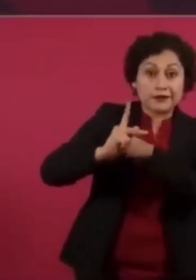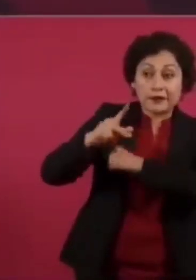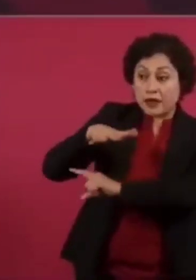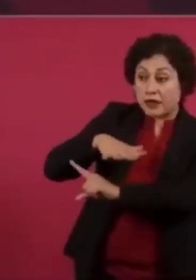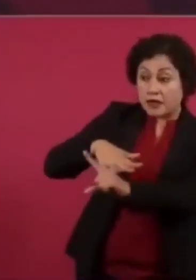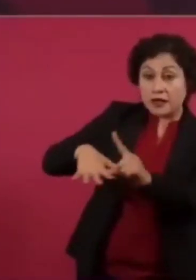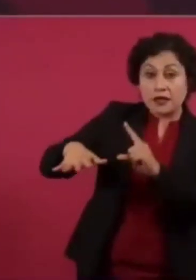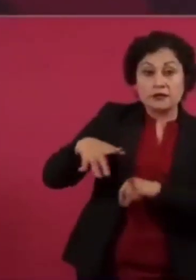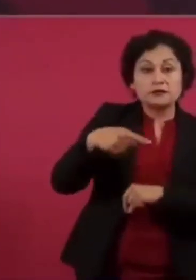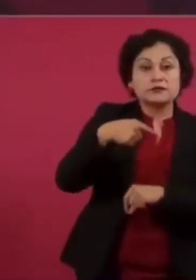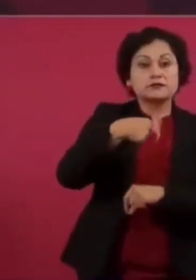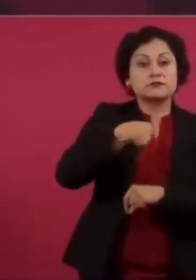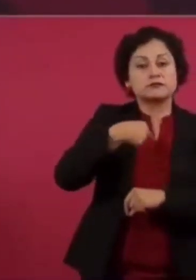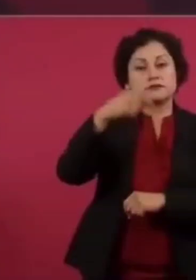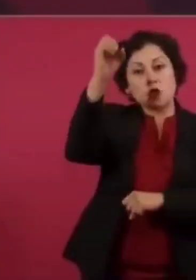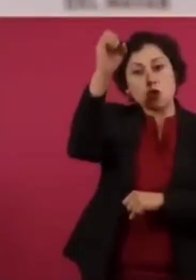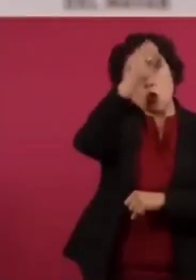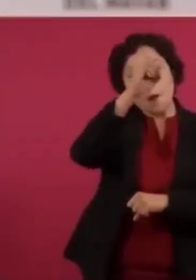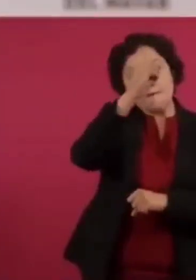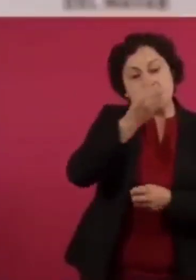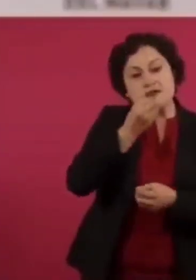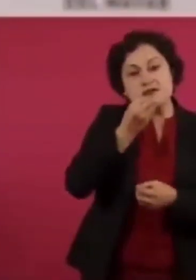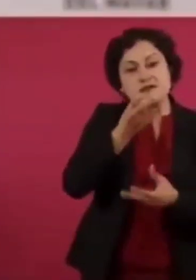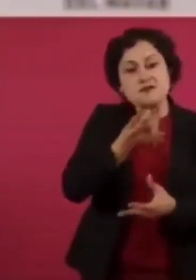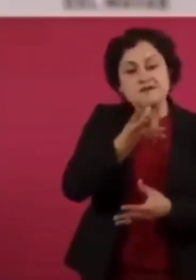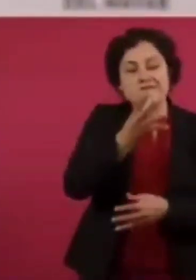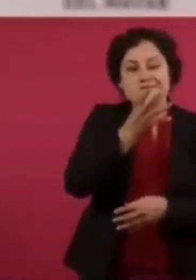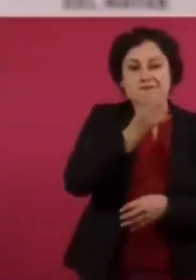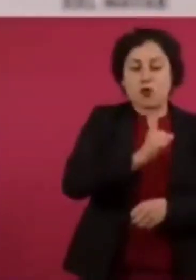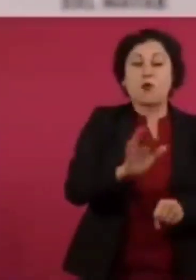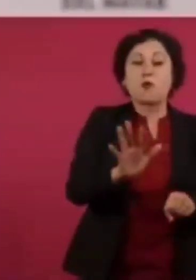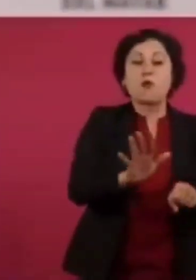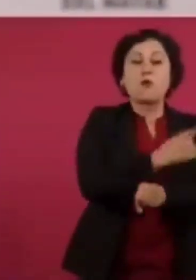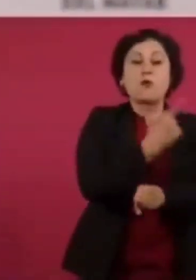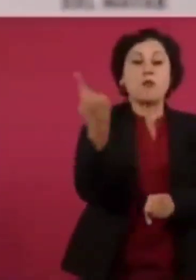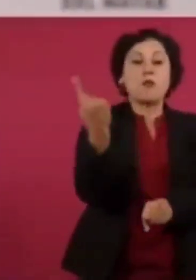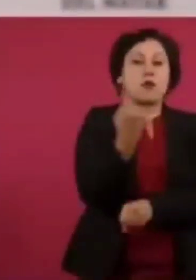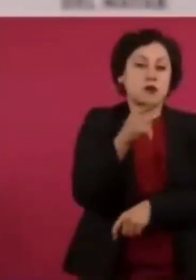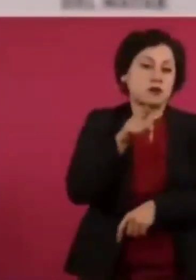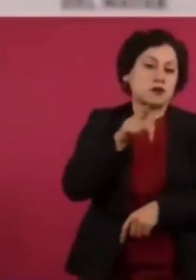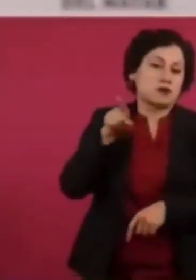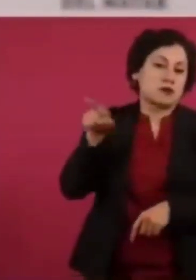porque se trata de un gobierno electo